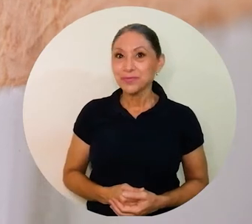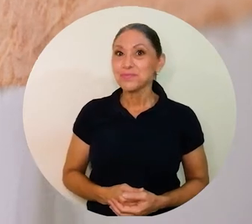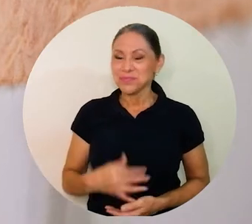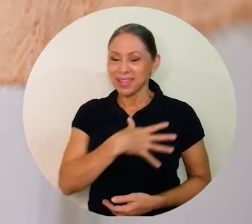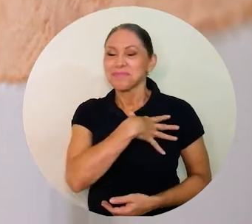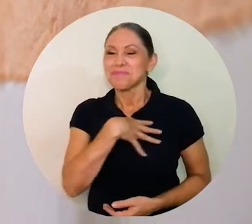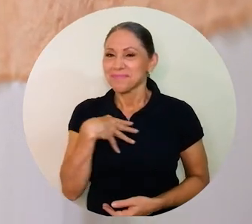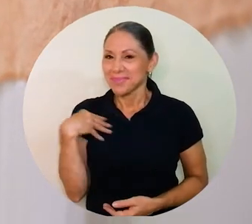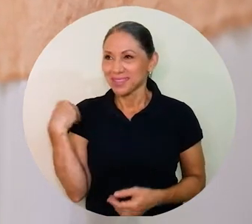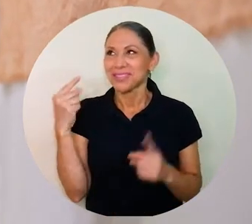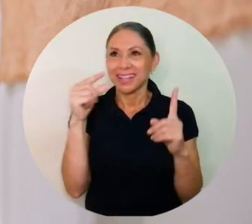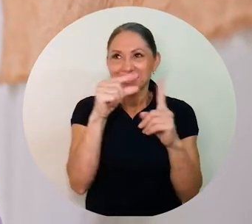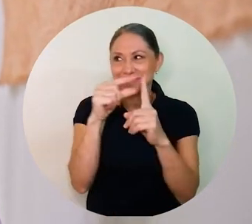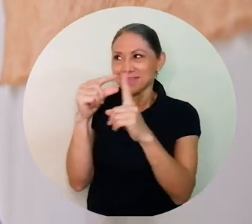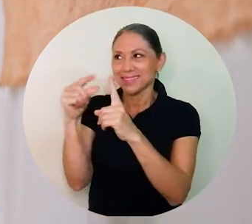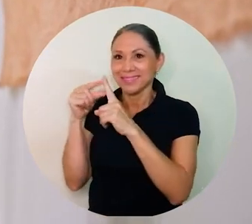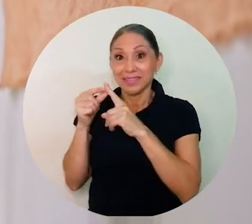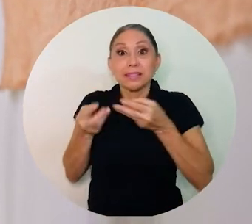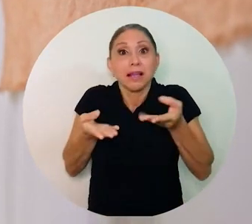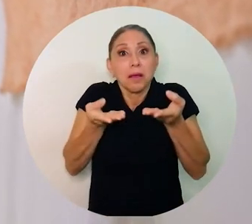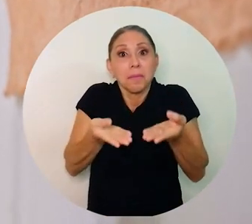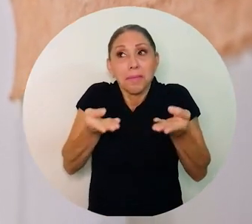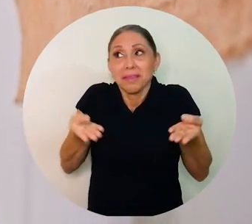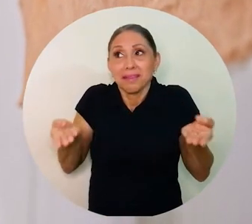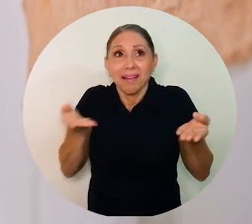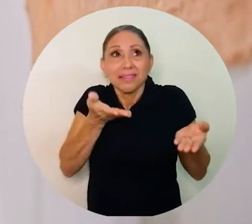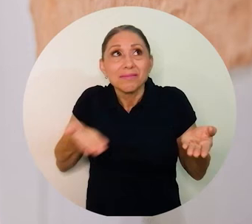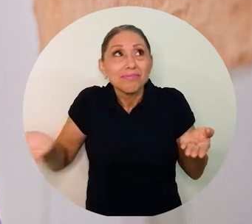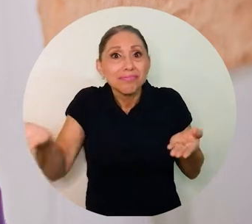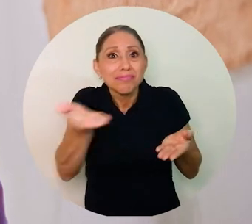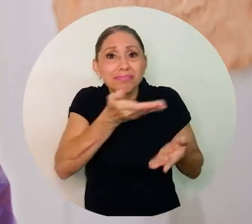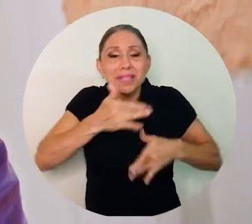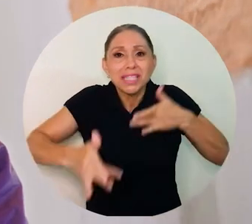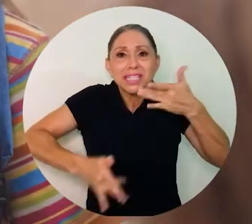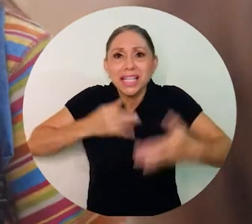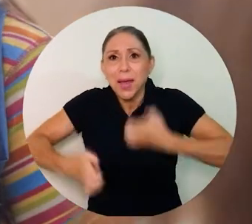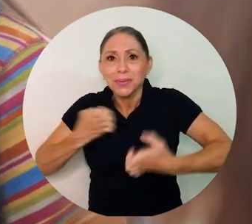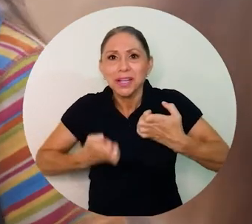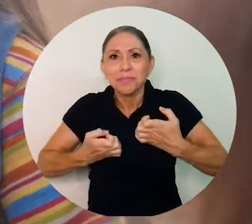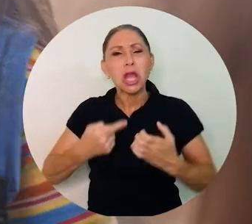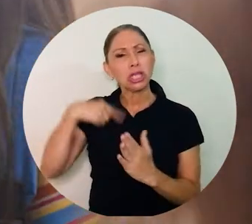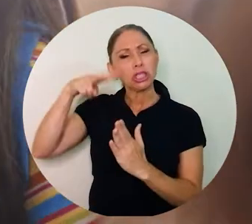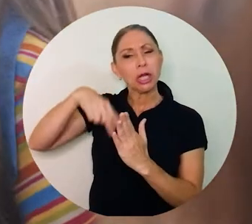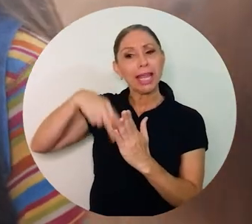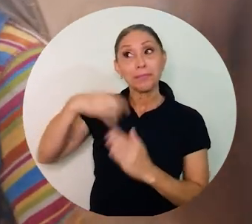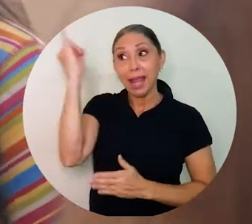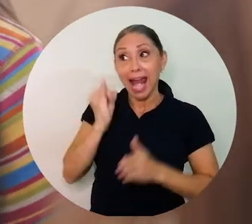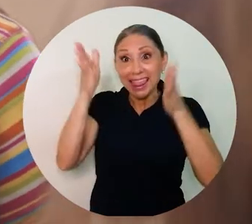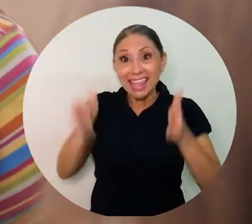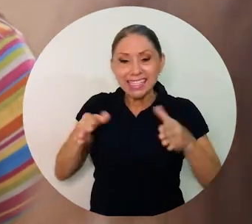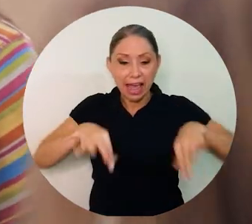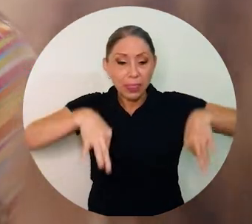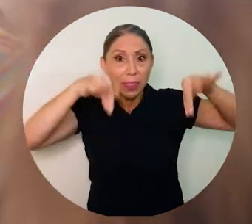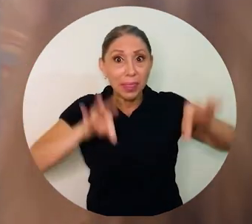Me gustan las palabras y los materiales. ¿Me hacen sentir emocional? Leí que el artista pintó la tela